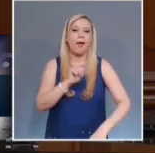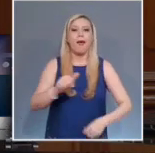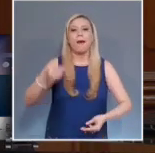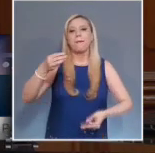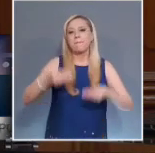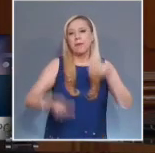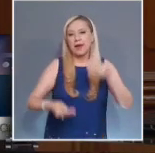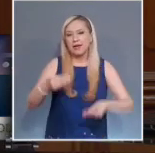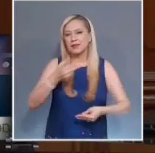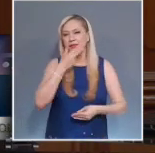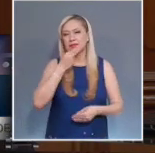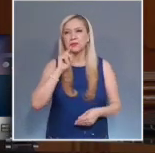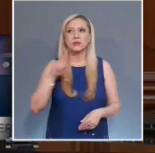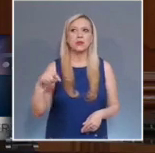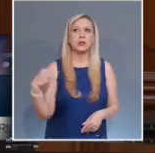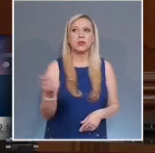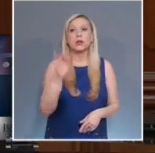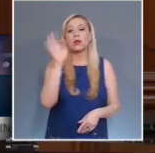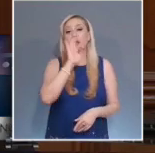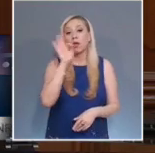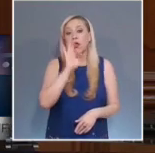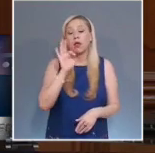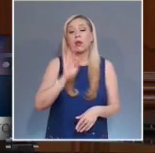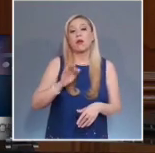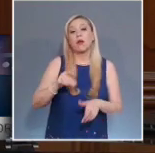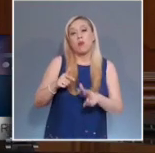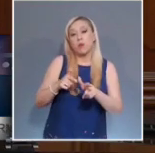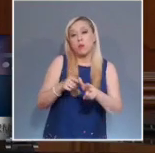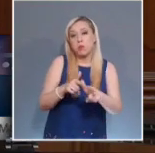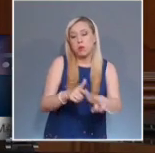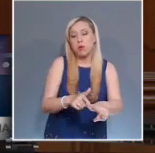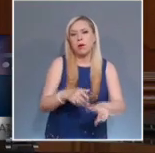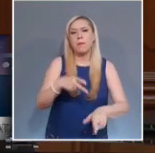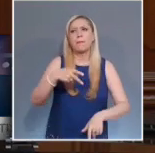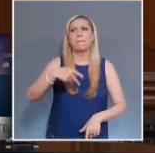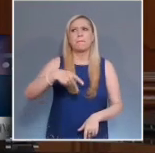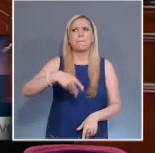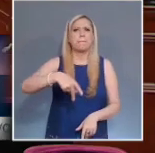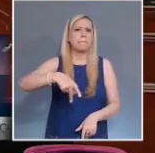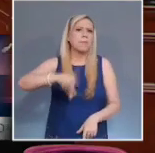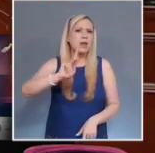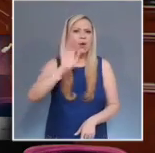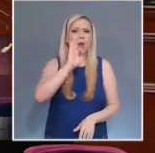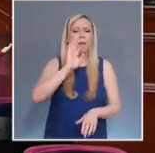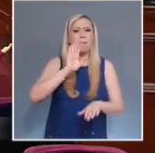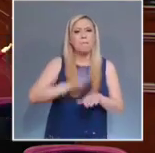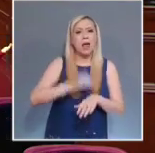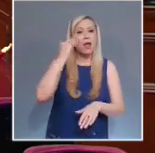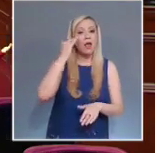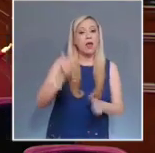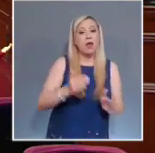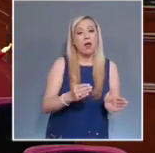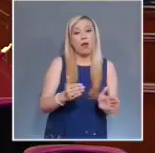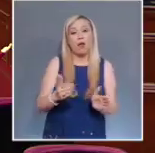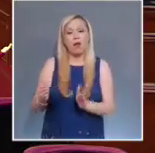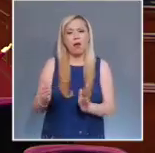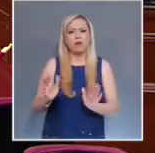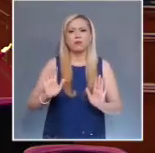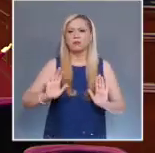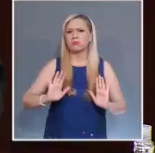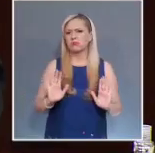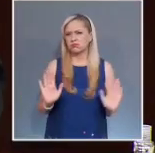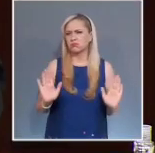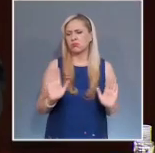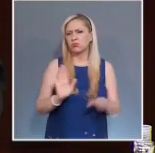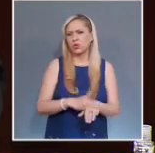es completamente ajeno al ejercicio efectivo del tiempo que corresponde al nombramiento